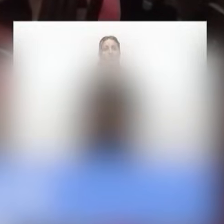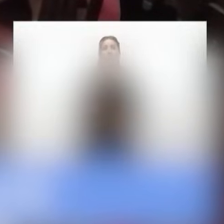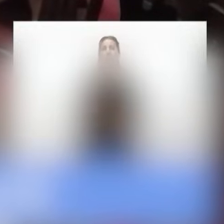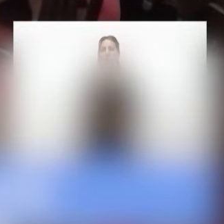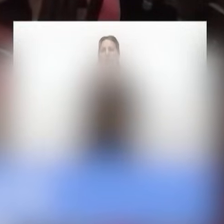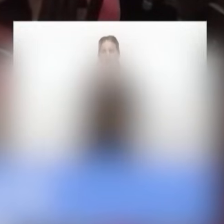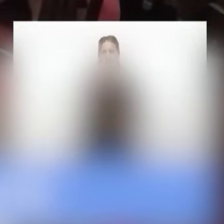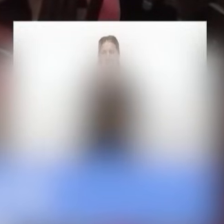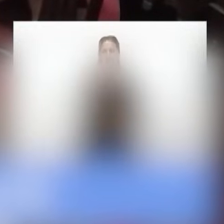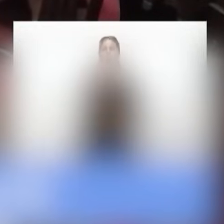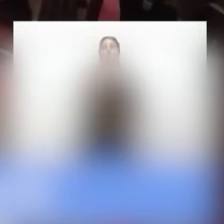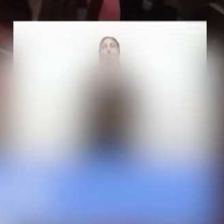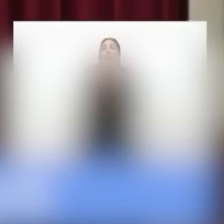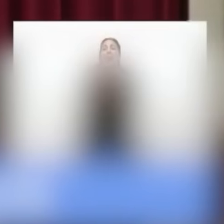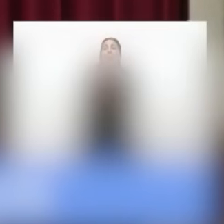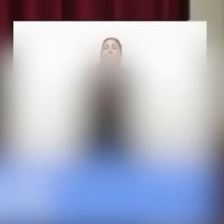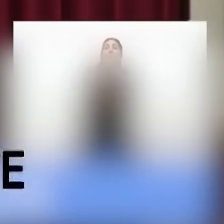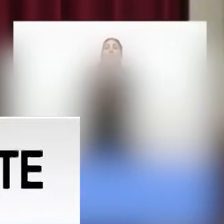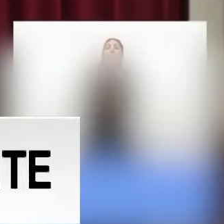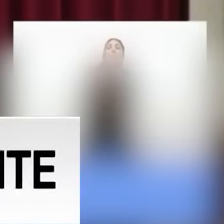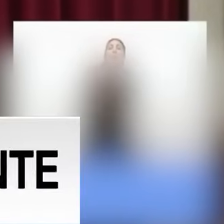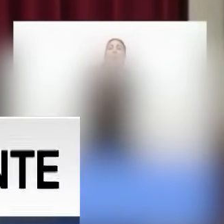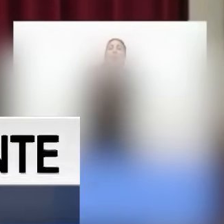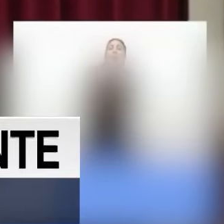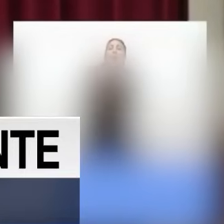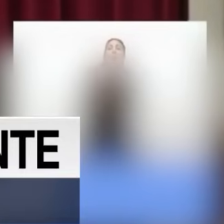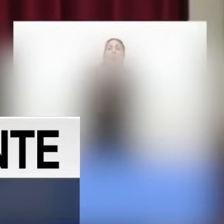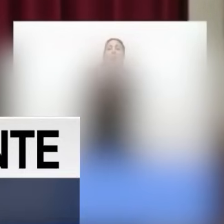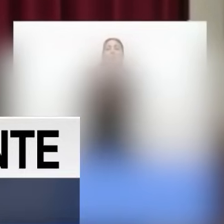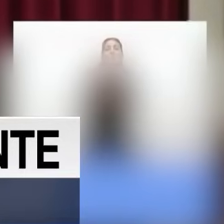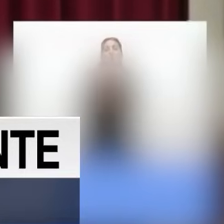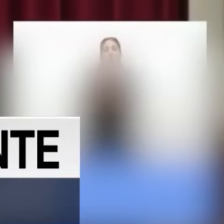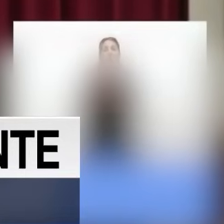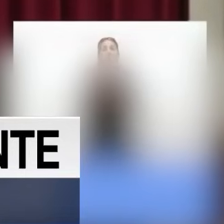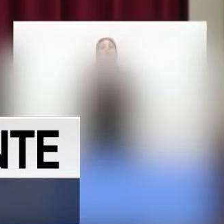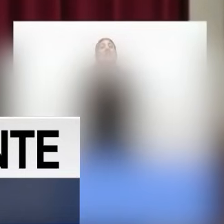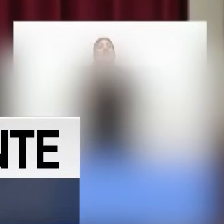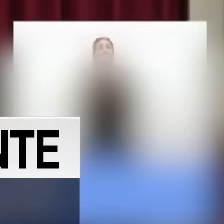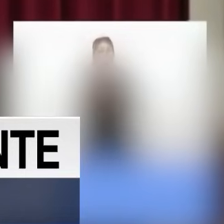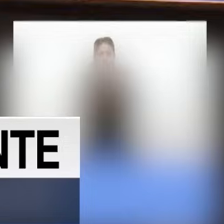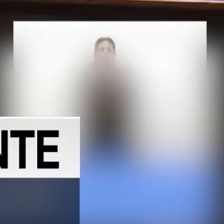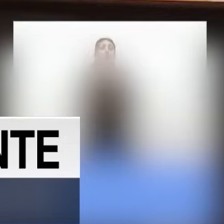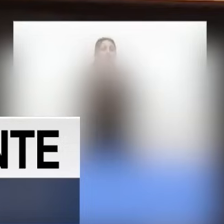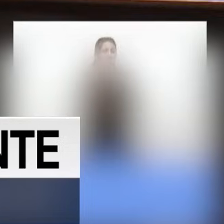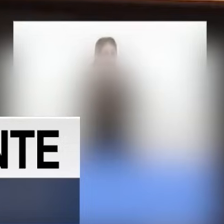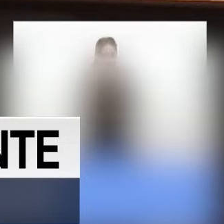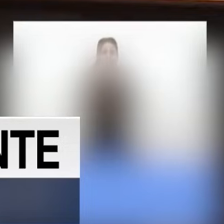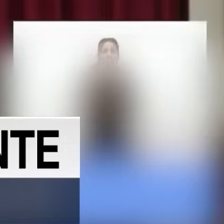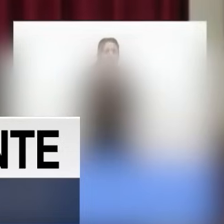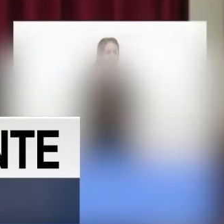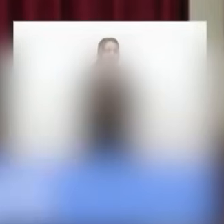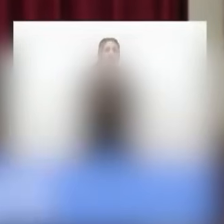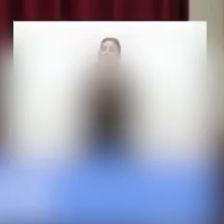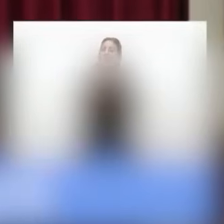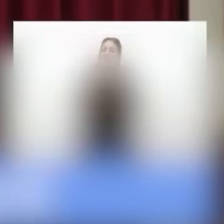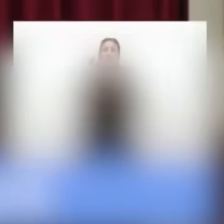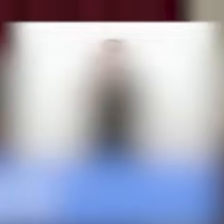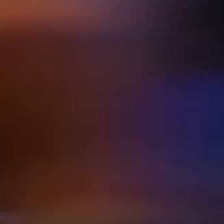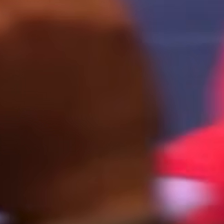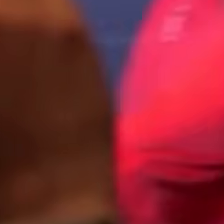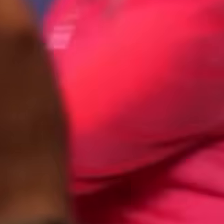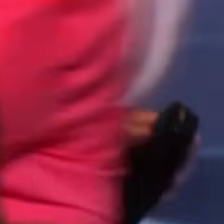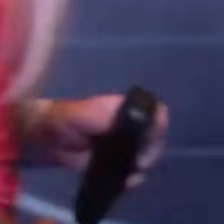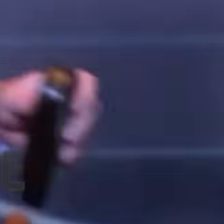están pidiendo moción de orden? La sesión es válida y se encuentra la moción de orden rechazada, así que continúa el senador